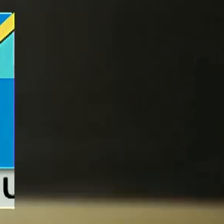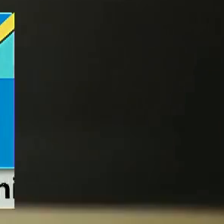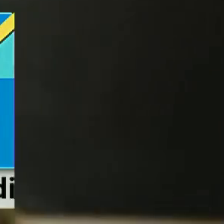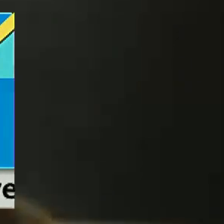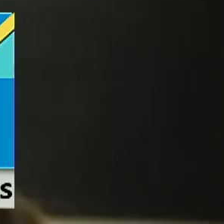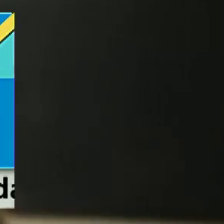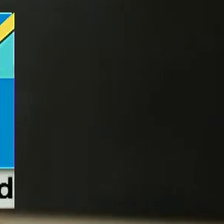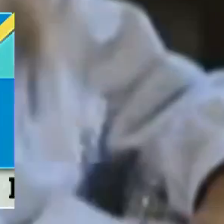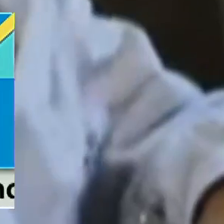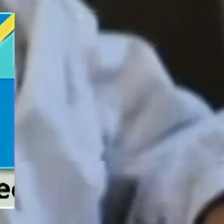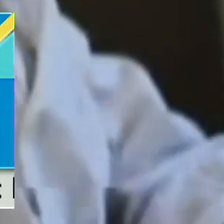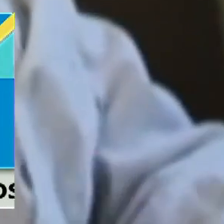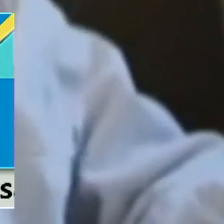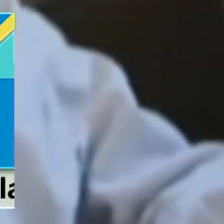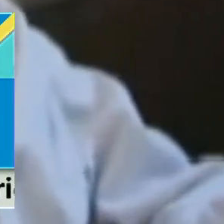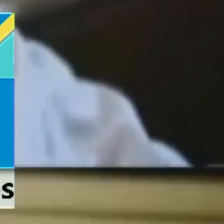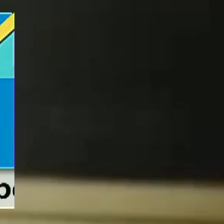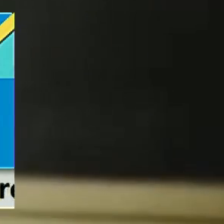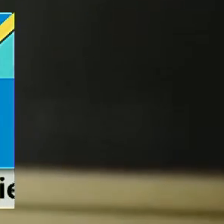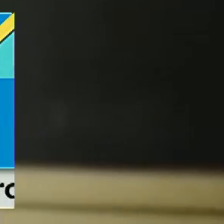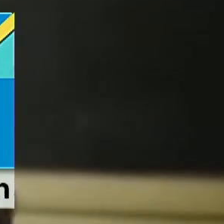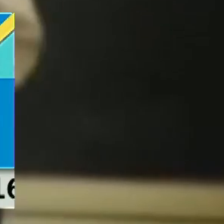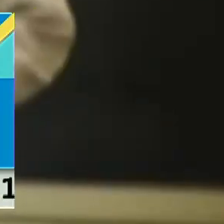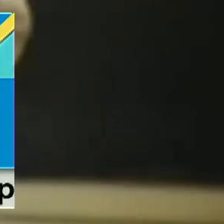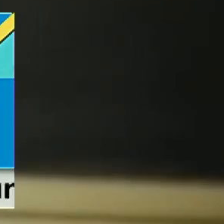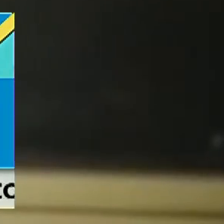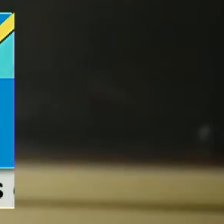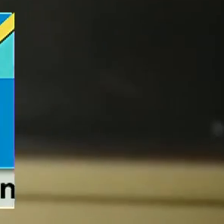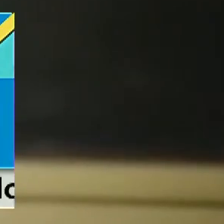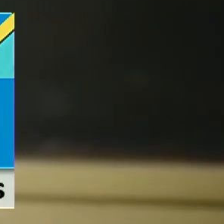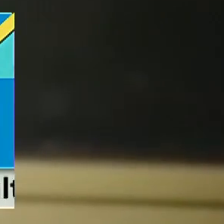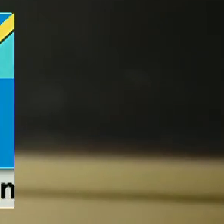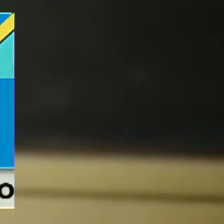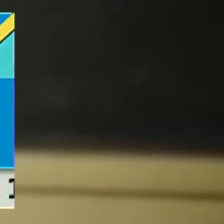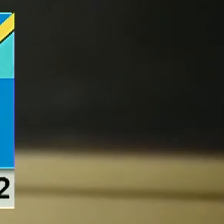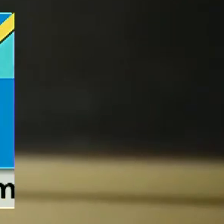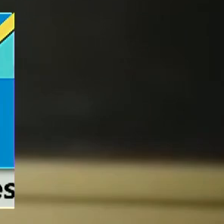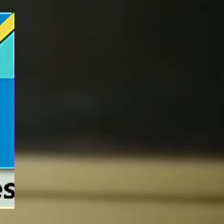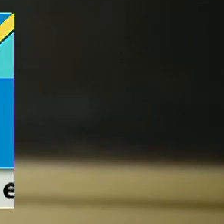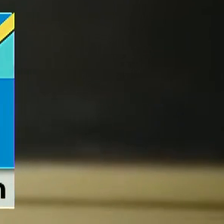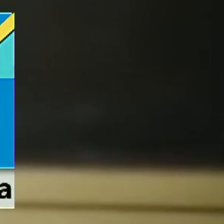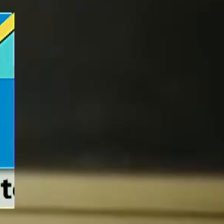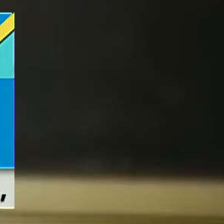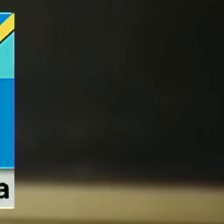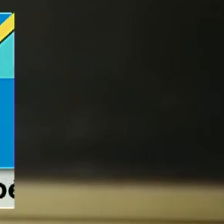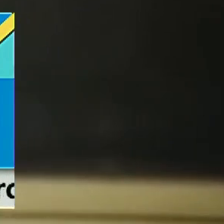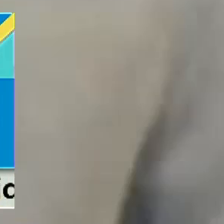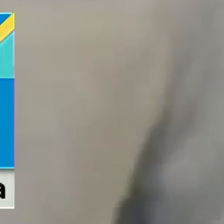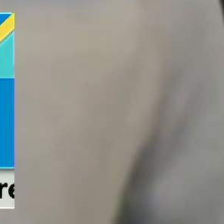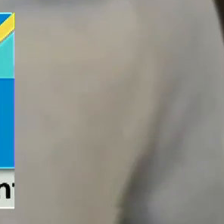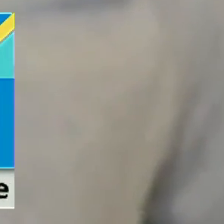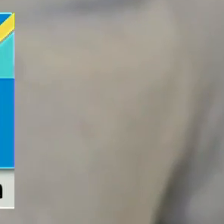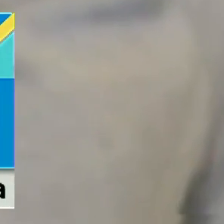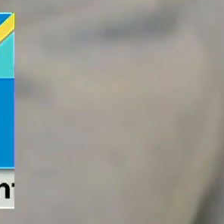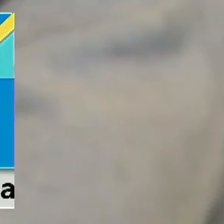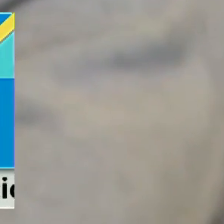bastante importantes porque han estudiado mucho, pero sin embargo se hace el concurso, los docentes se capacitan para